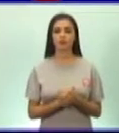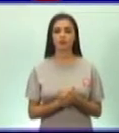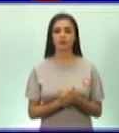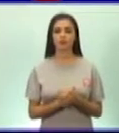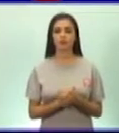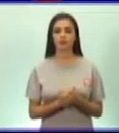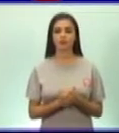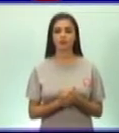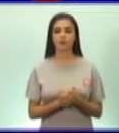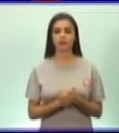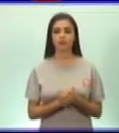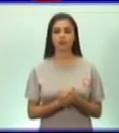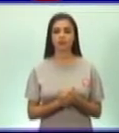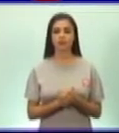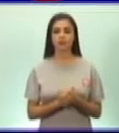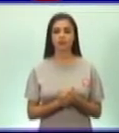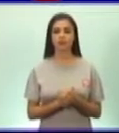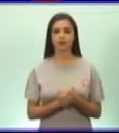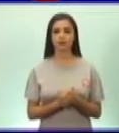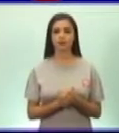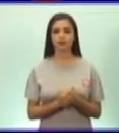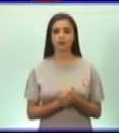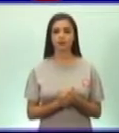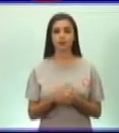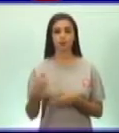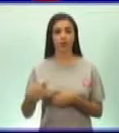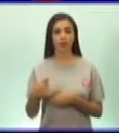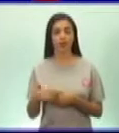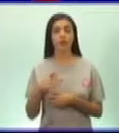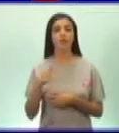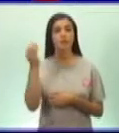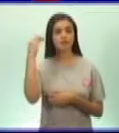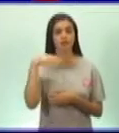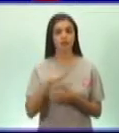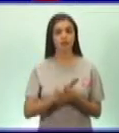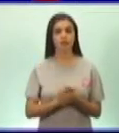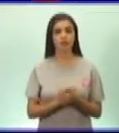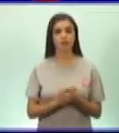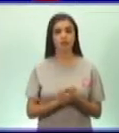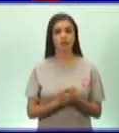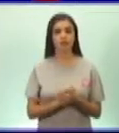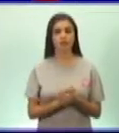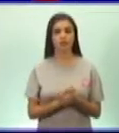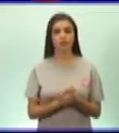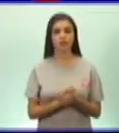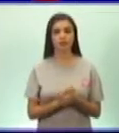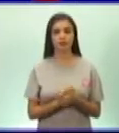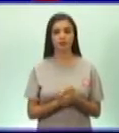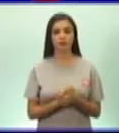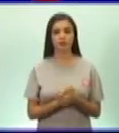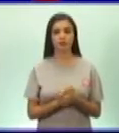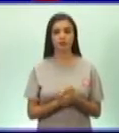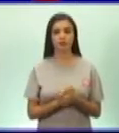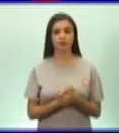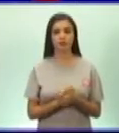programa actual, deben estar al alcance de su mano, y además las escuelas del